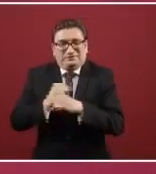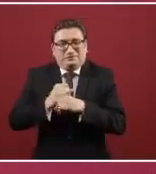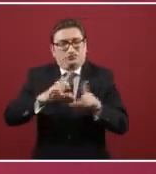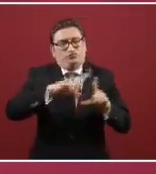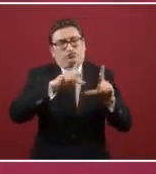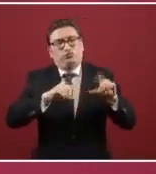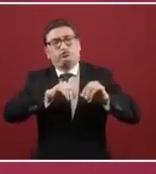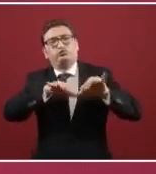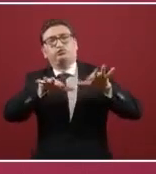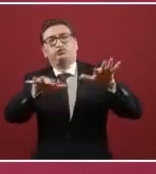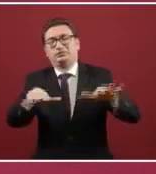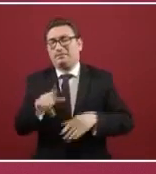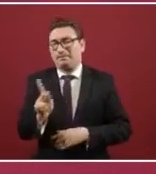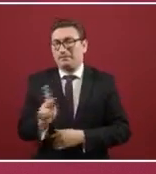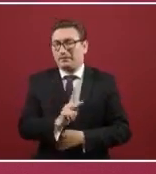tiempo.